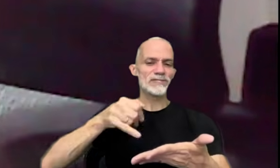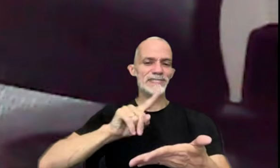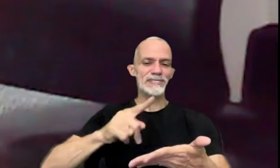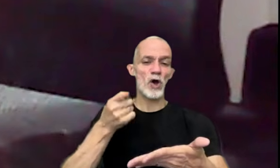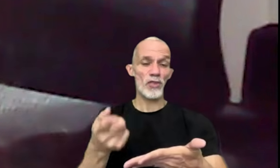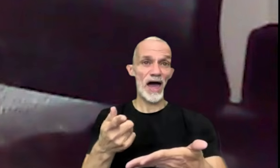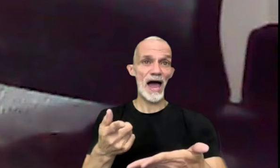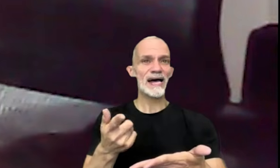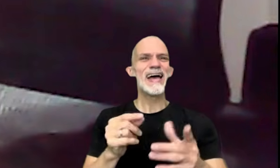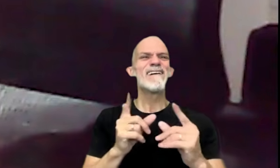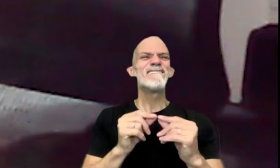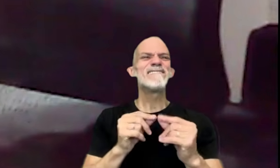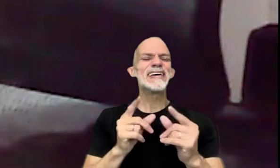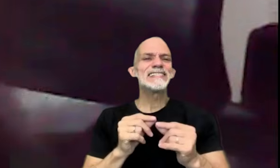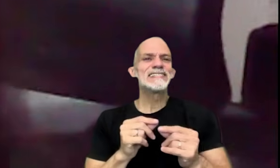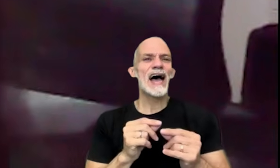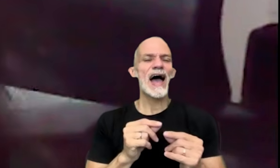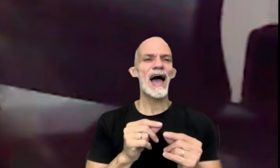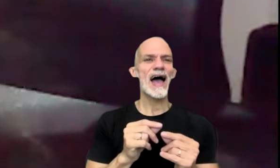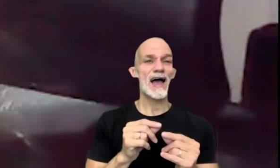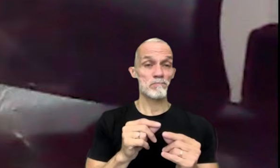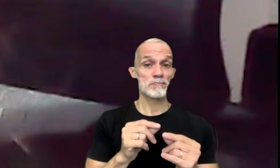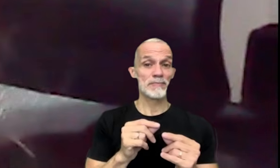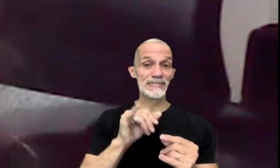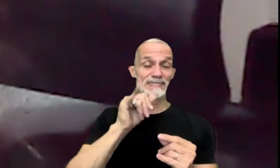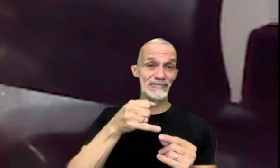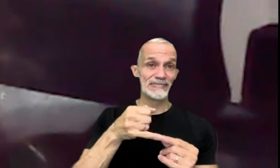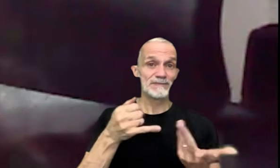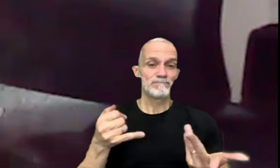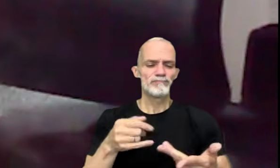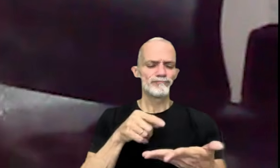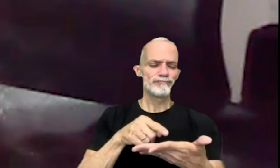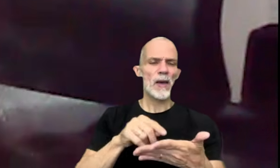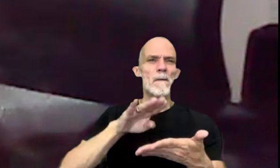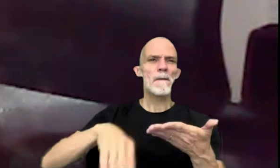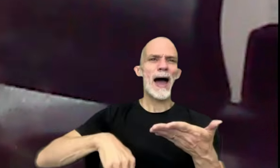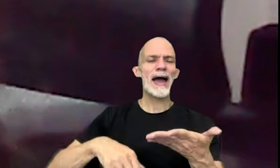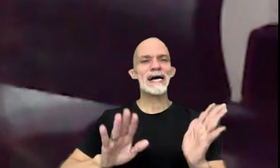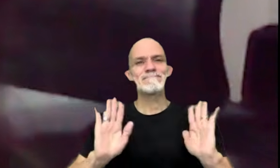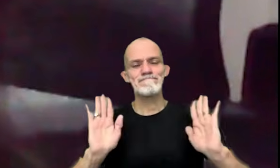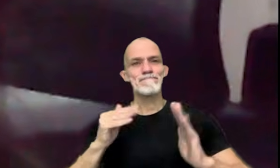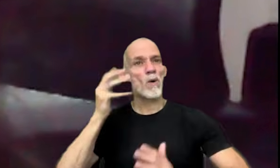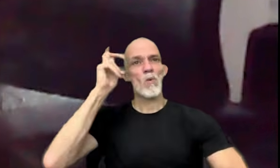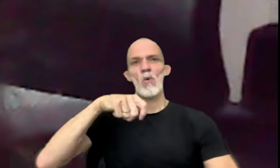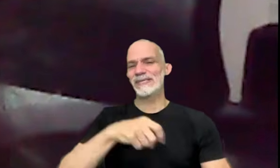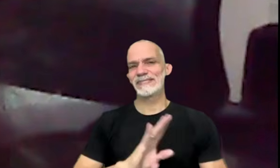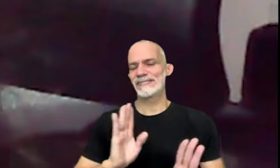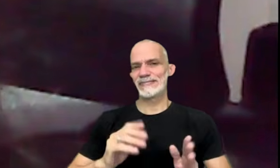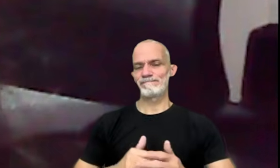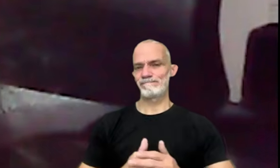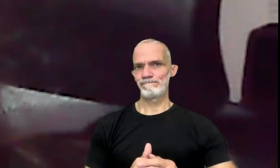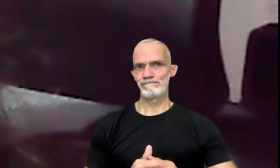decide la fecha en que va a tomar esa baja.